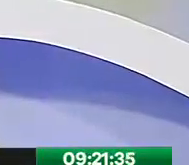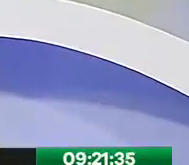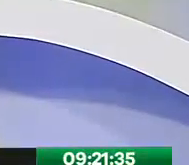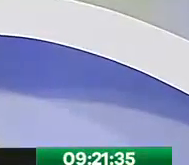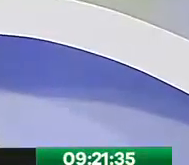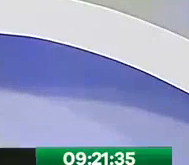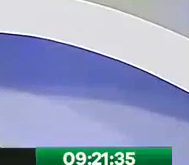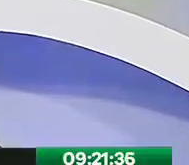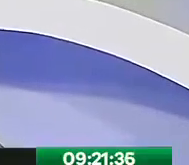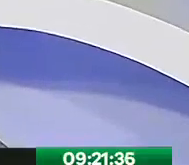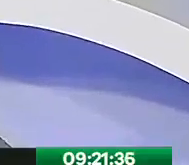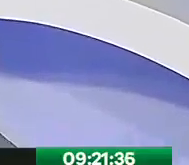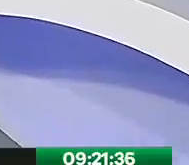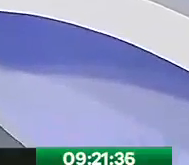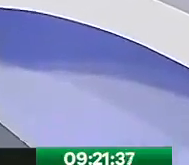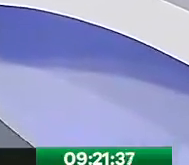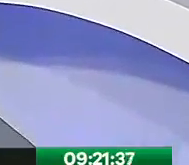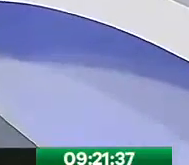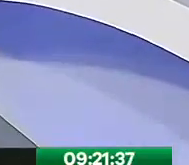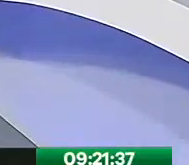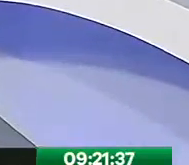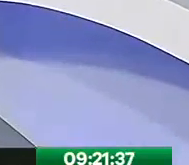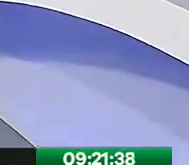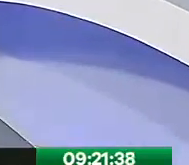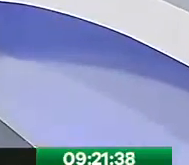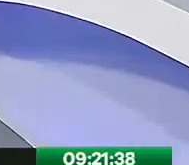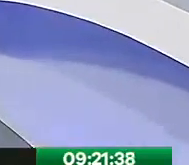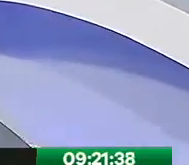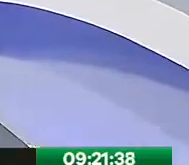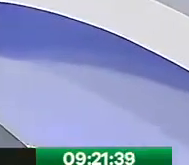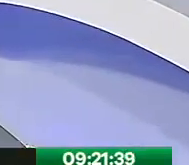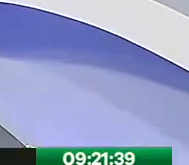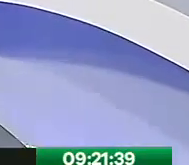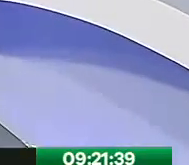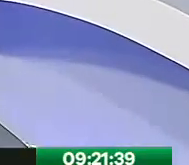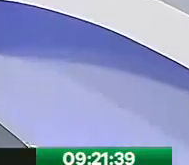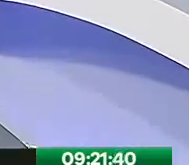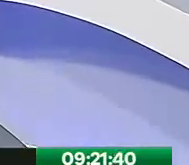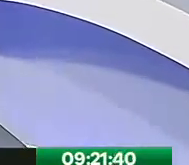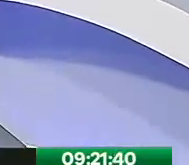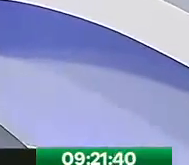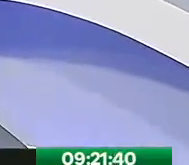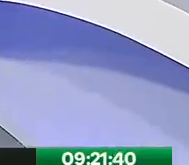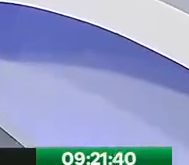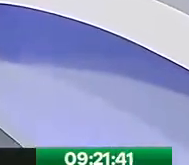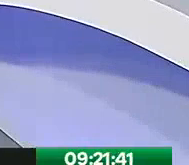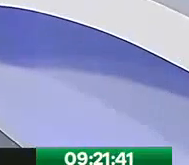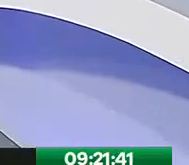hablando, dice esto sucede en tal calle con tal calle, en tal sector, tararán, tararán. Y este es el problema.